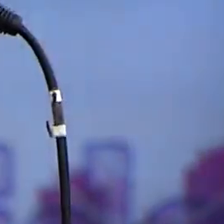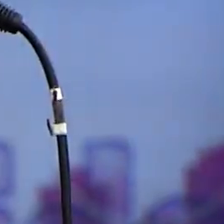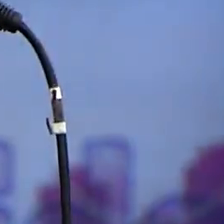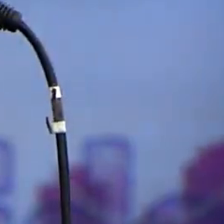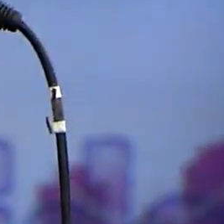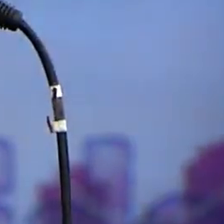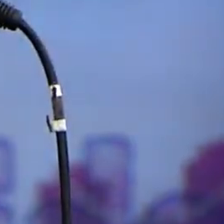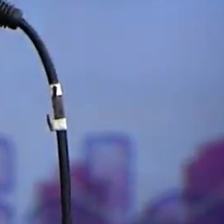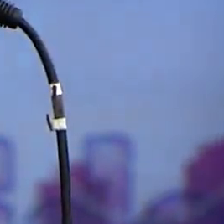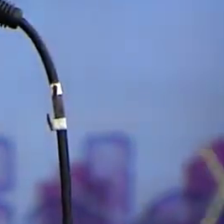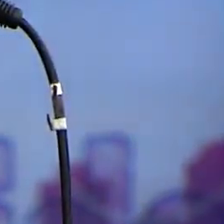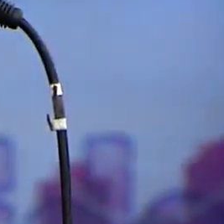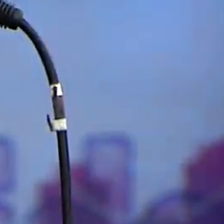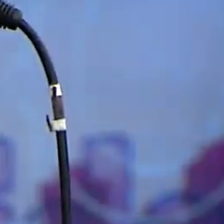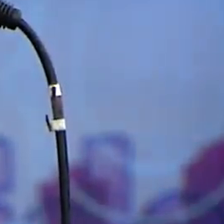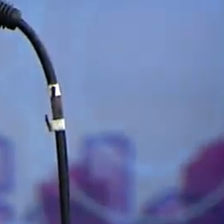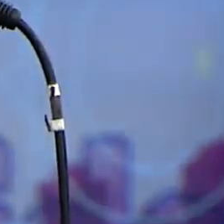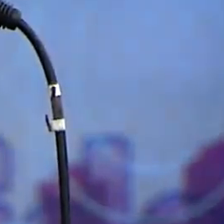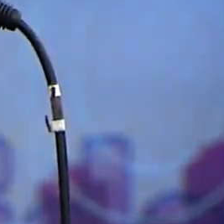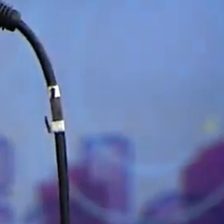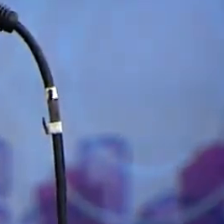que se me hace